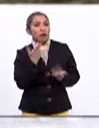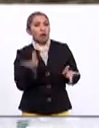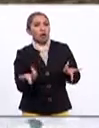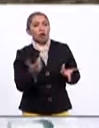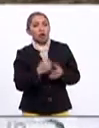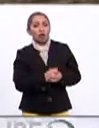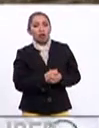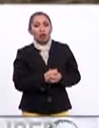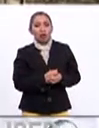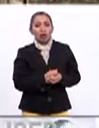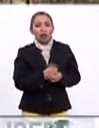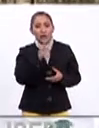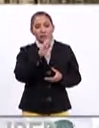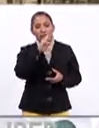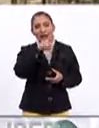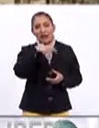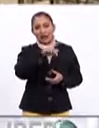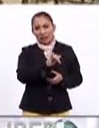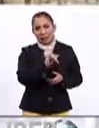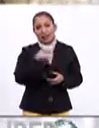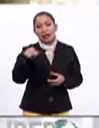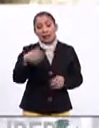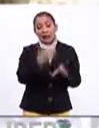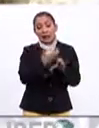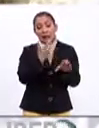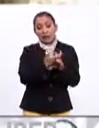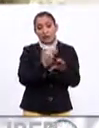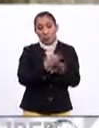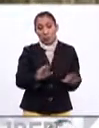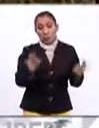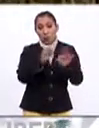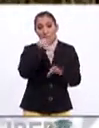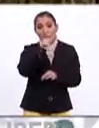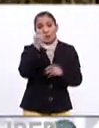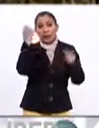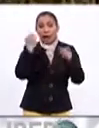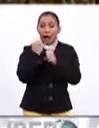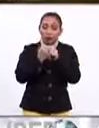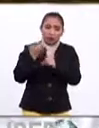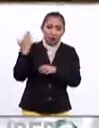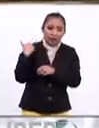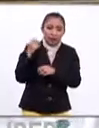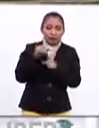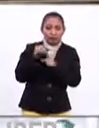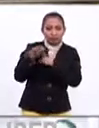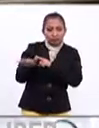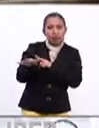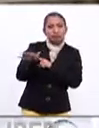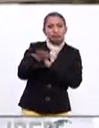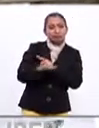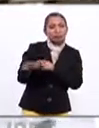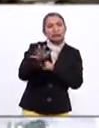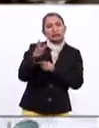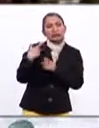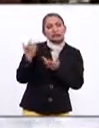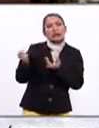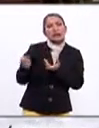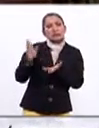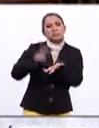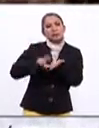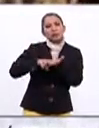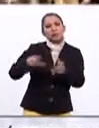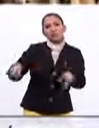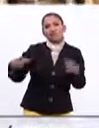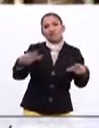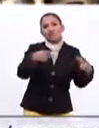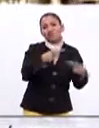del fracking, que en el caso estadounidense cobró significación en algunos años, impactó en el comportamiento de los